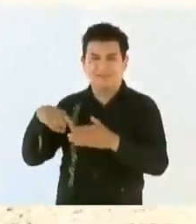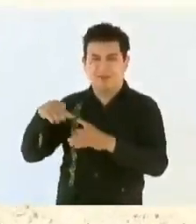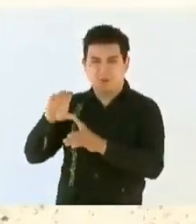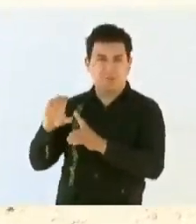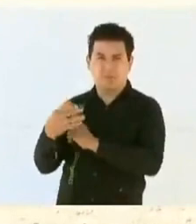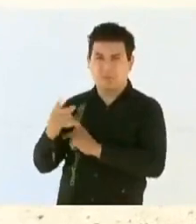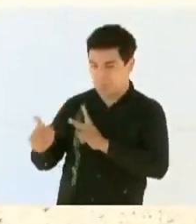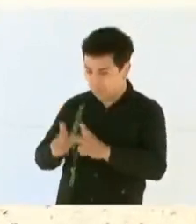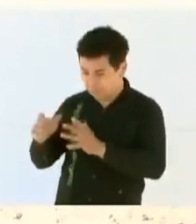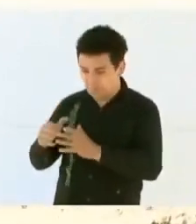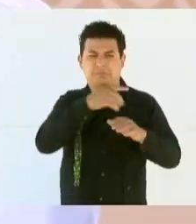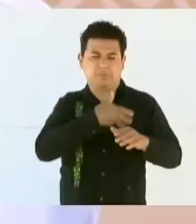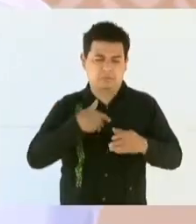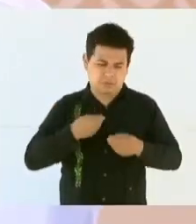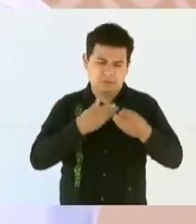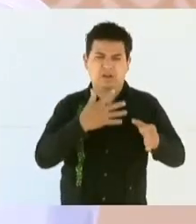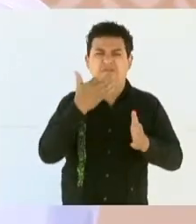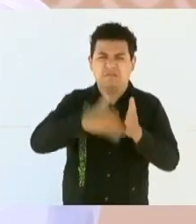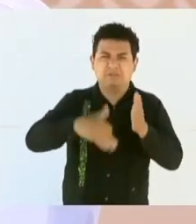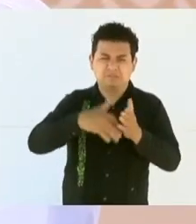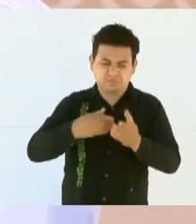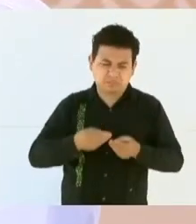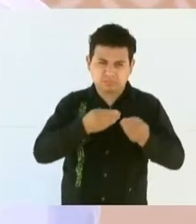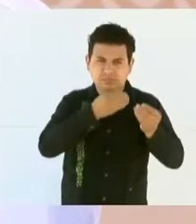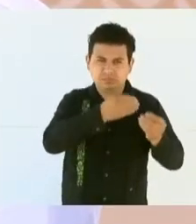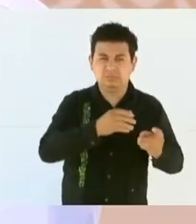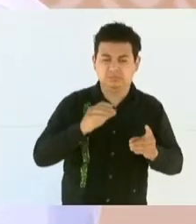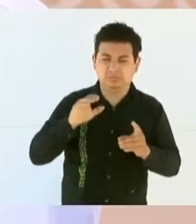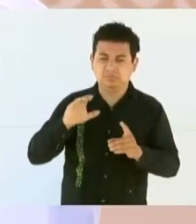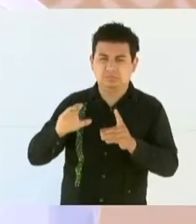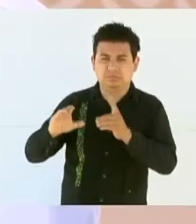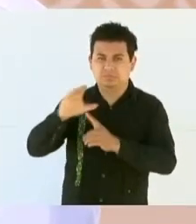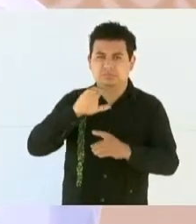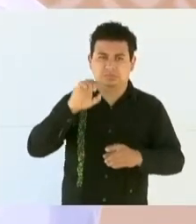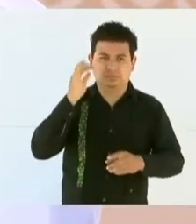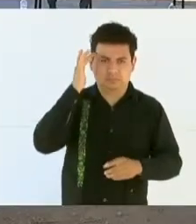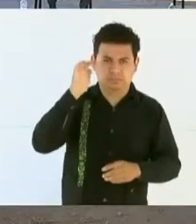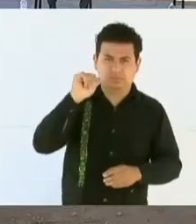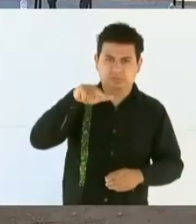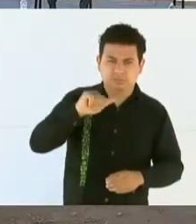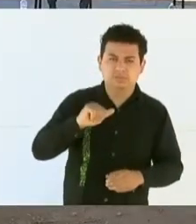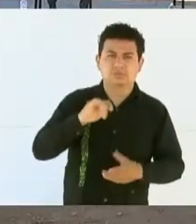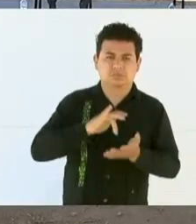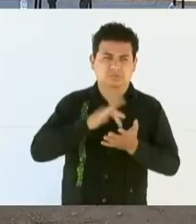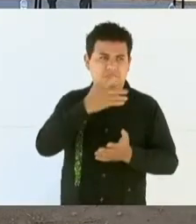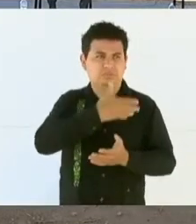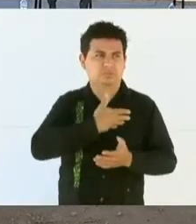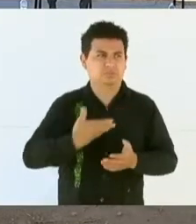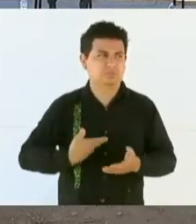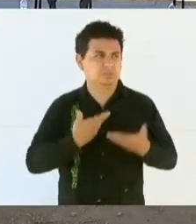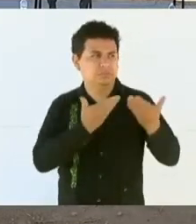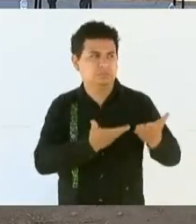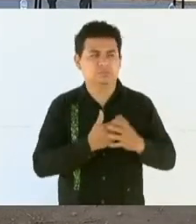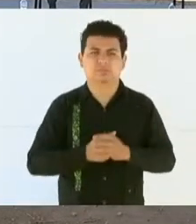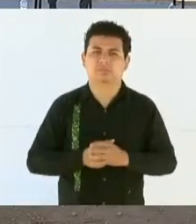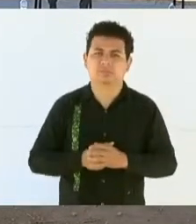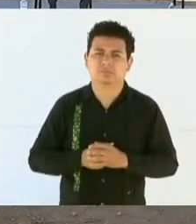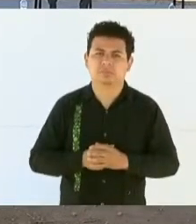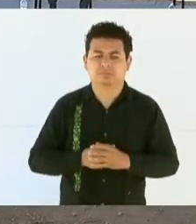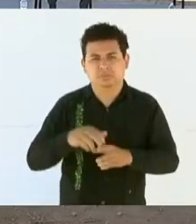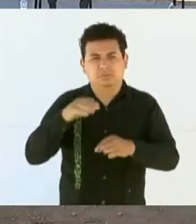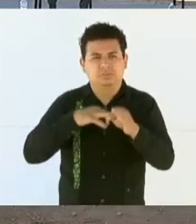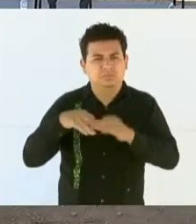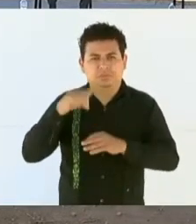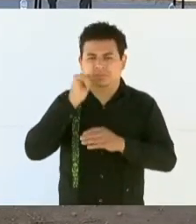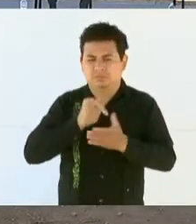desempeñó de forma honesta. En nombre de la comunidad de Santa Ana, le agradecemos al Presidente de la República por todo